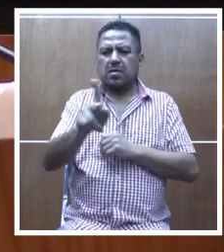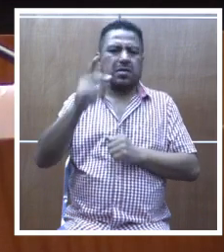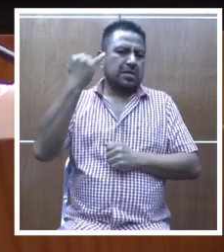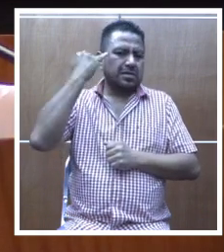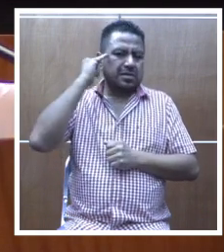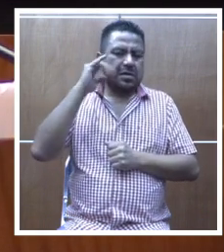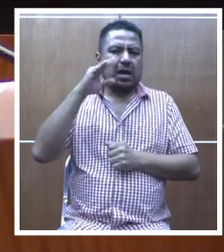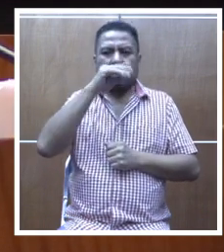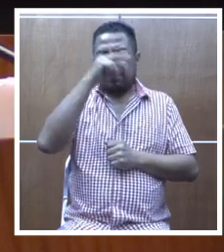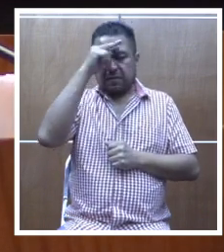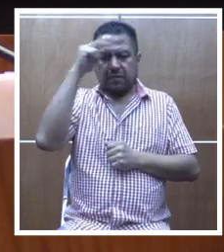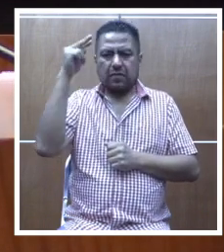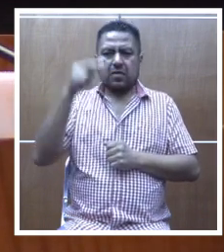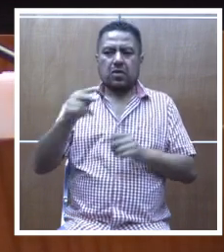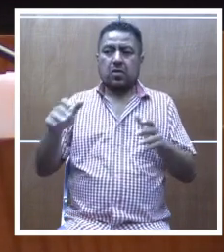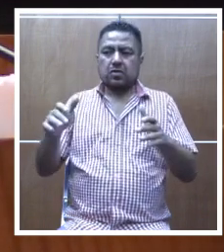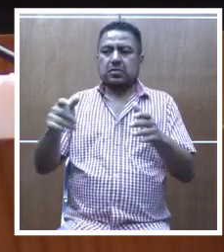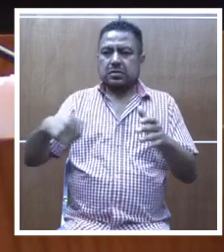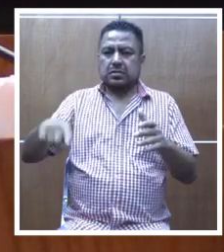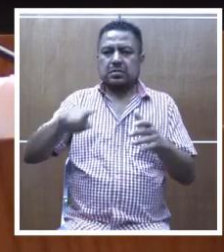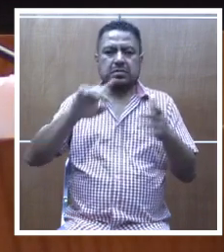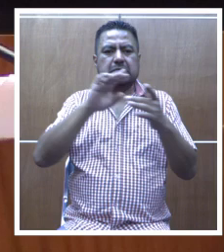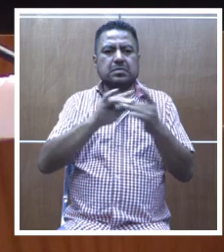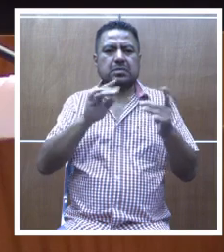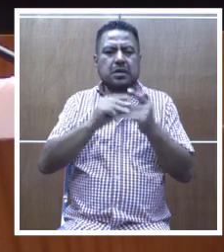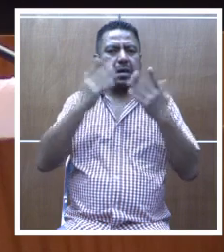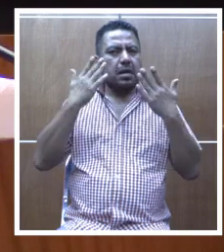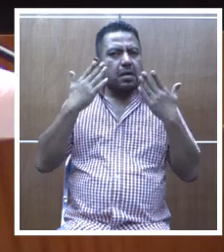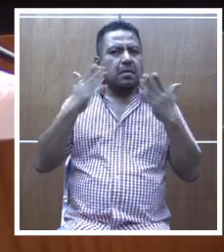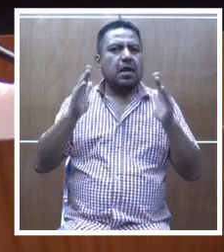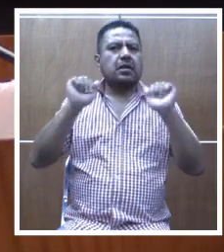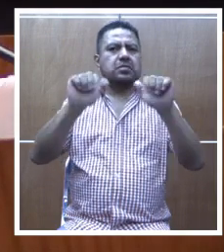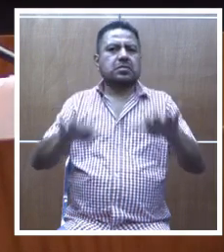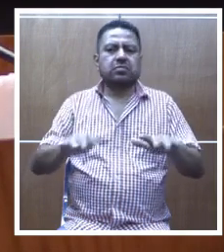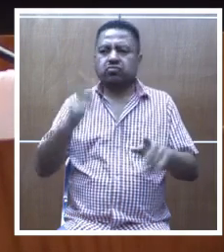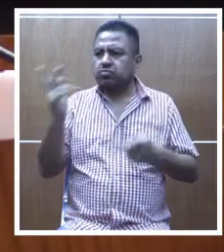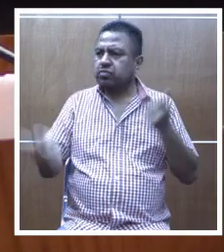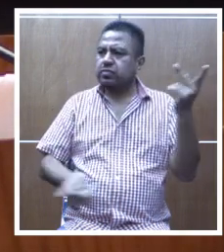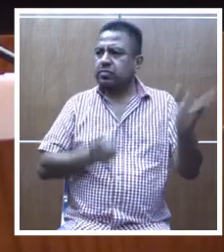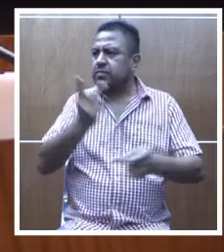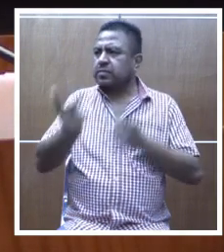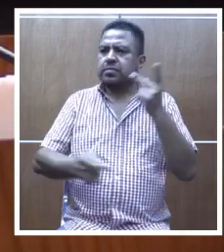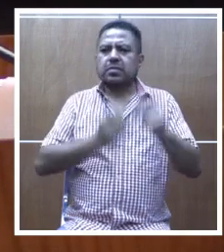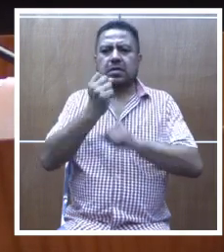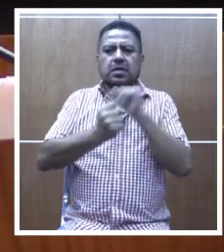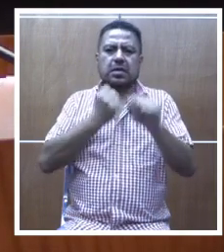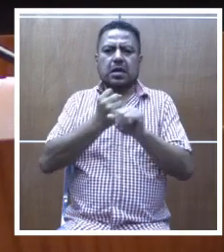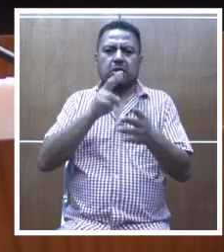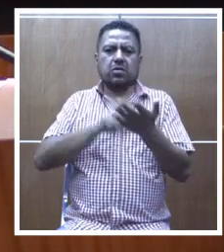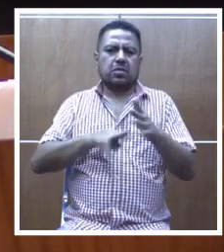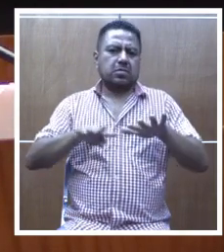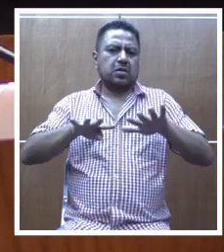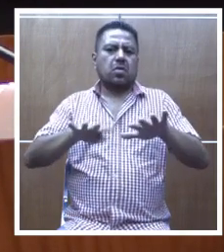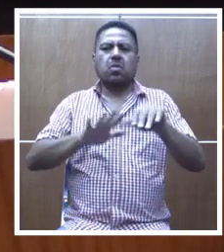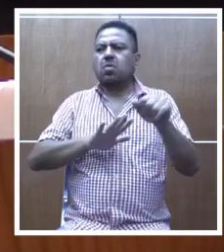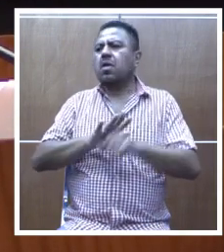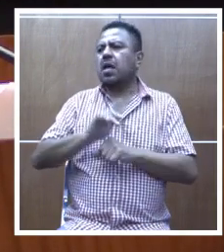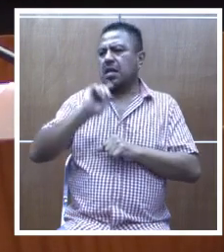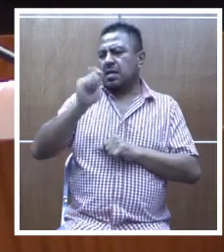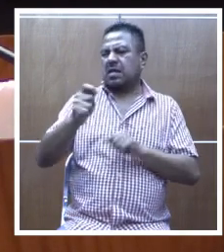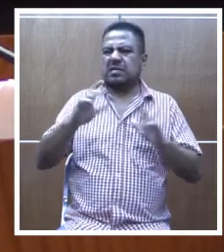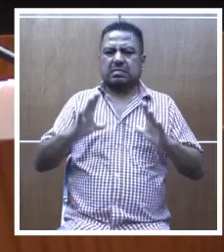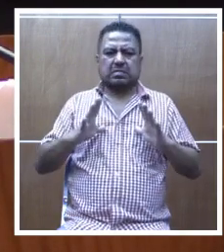originarias y del pueblo afromexicano. Se cita el Parlamento abierto y las consultas llevadas a cabo en el año 2019, la cual